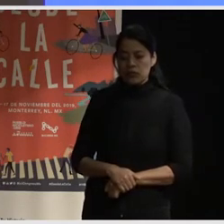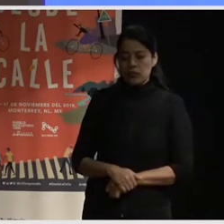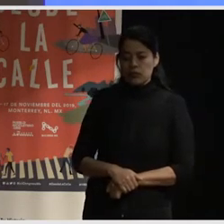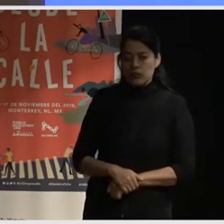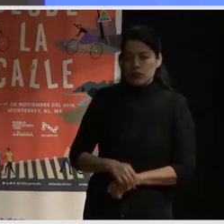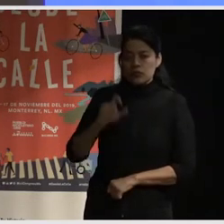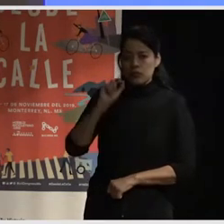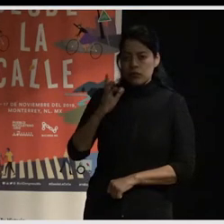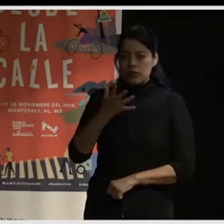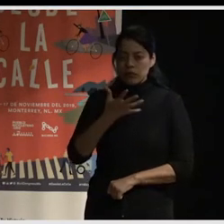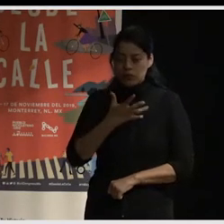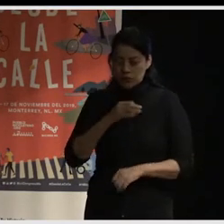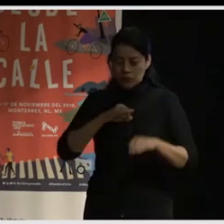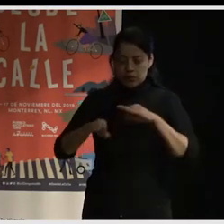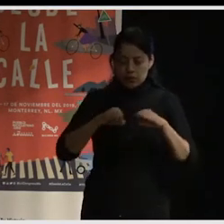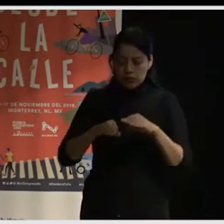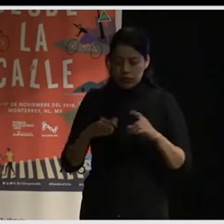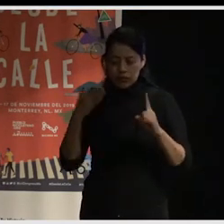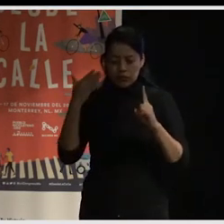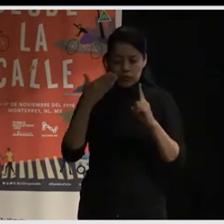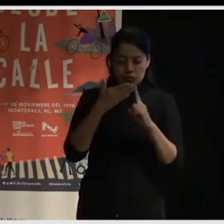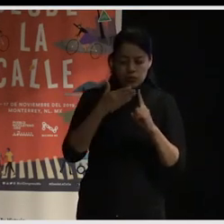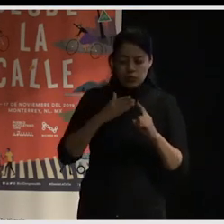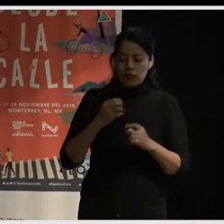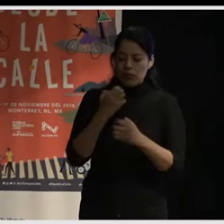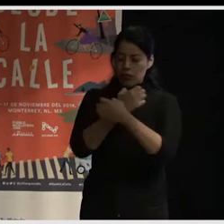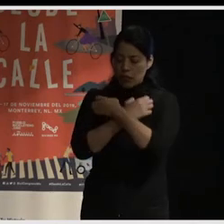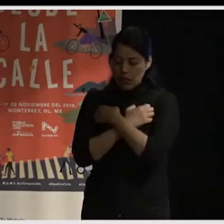bueno también estamos trabajando en la estrategia de educación ambiental